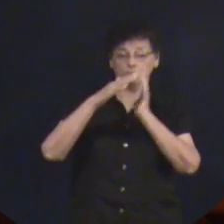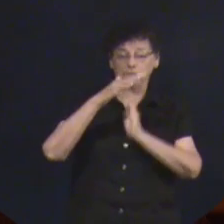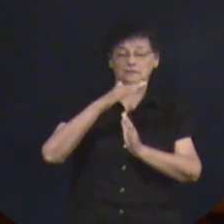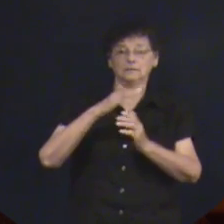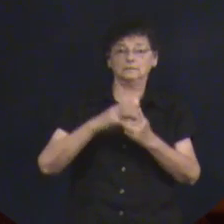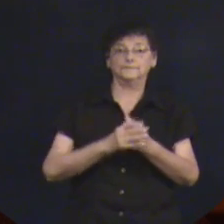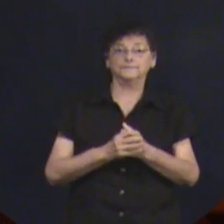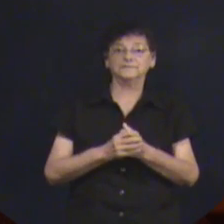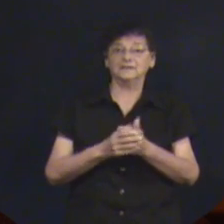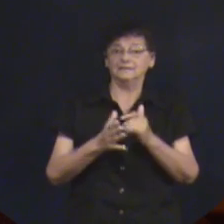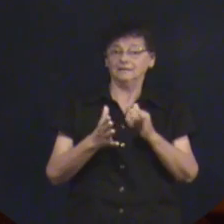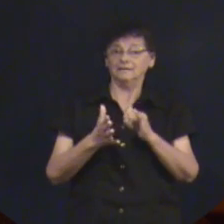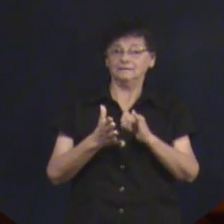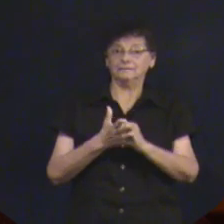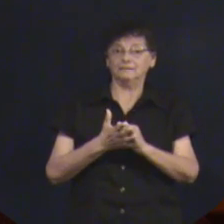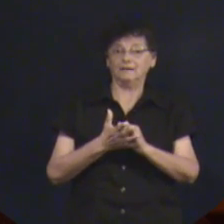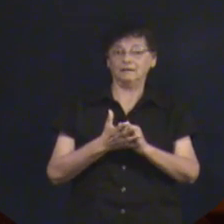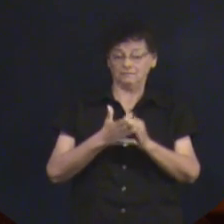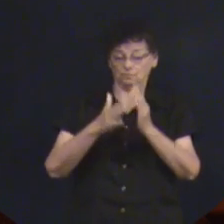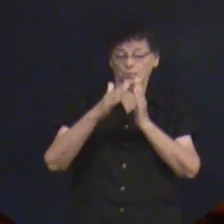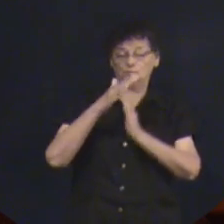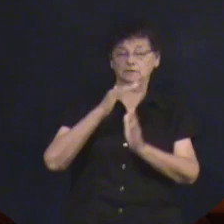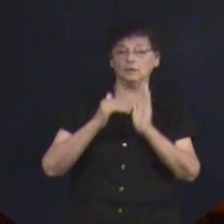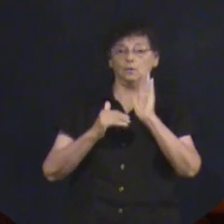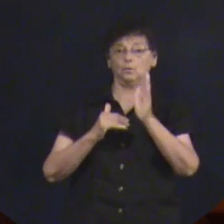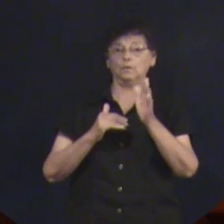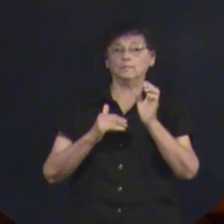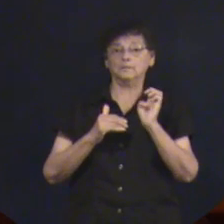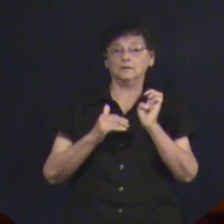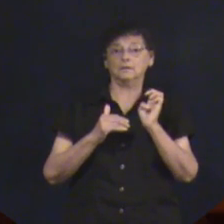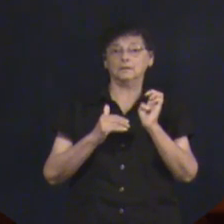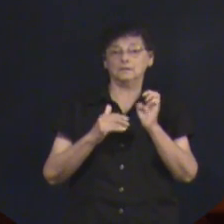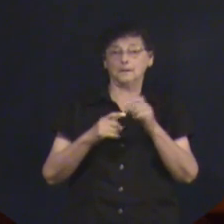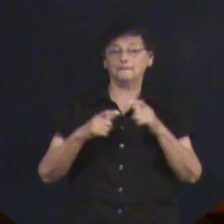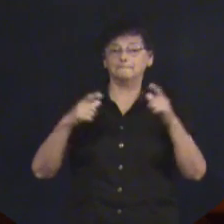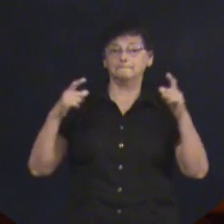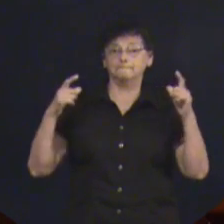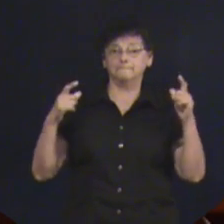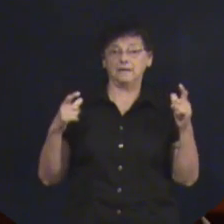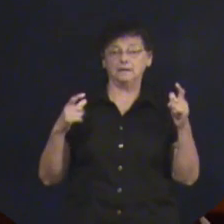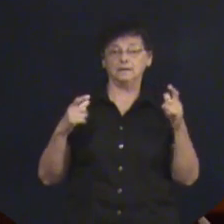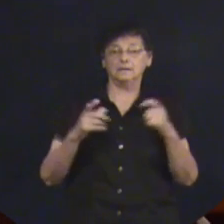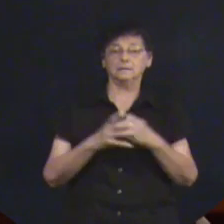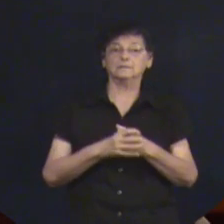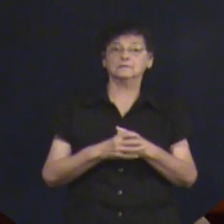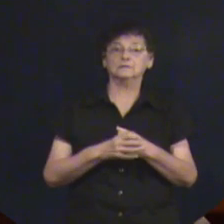humillado, y el que se humilla será engrandecido.